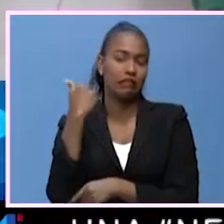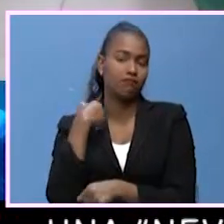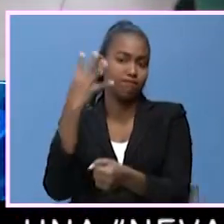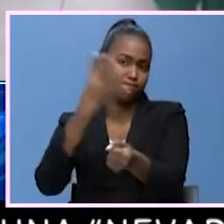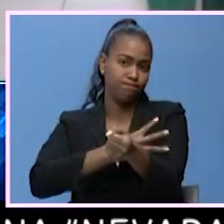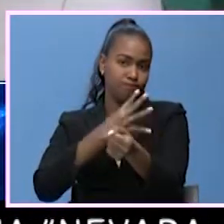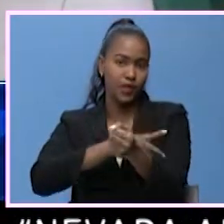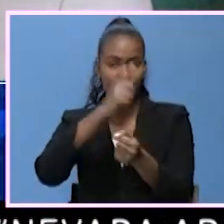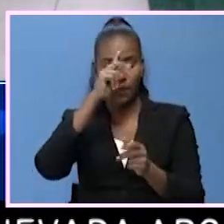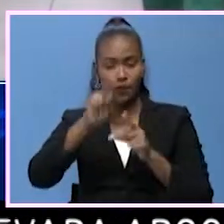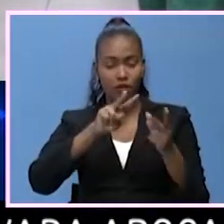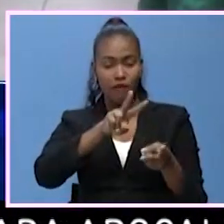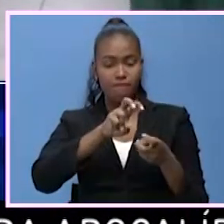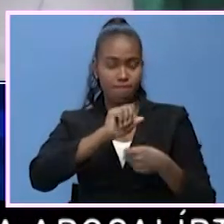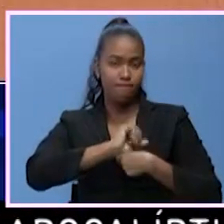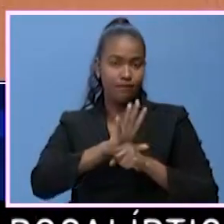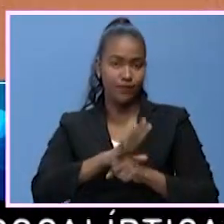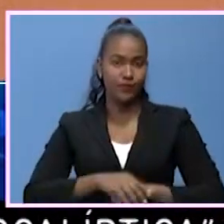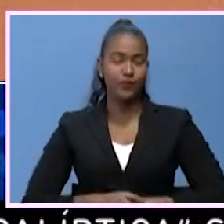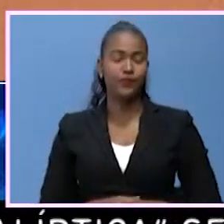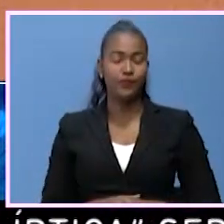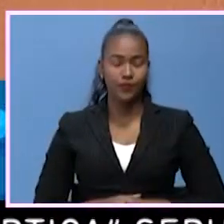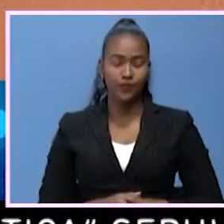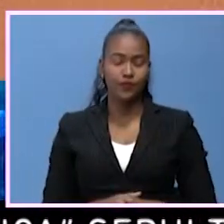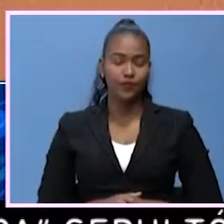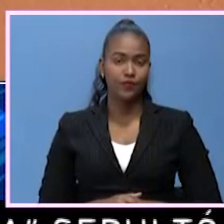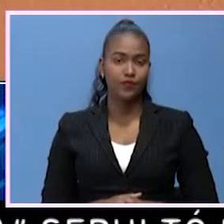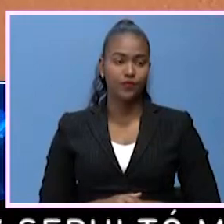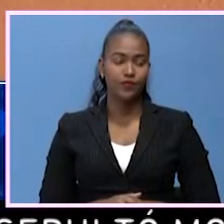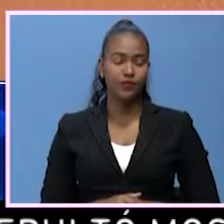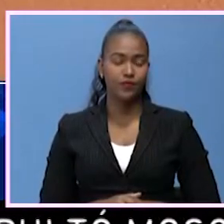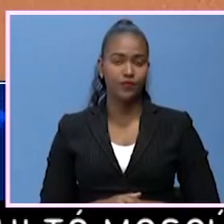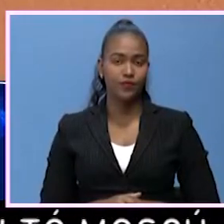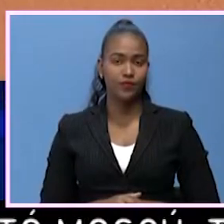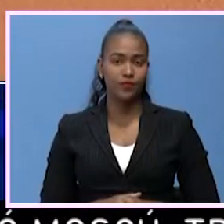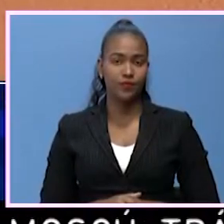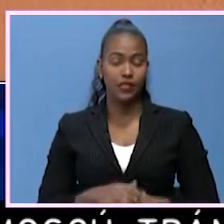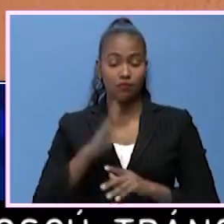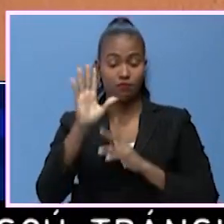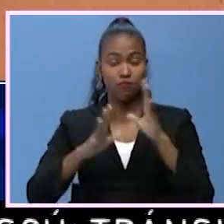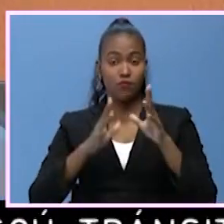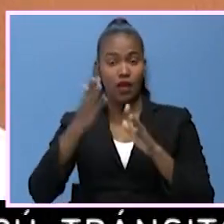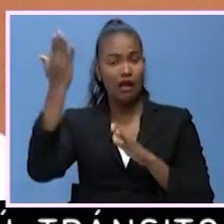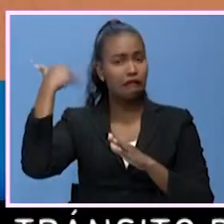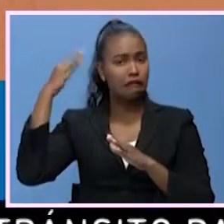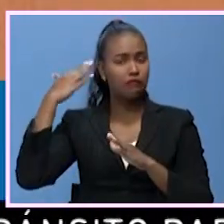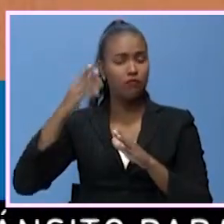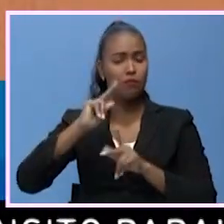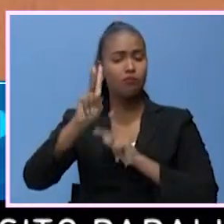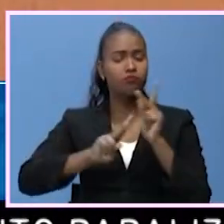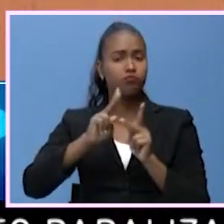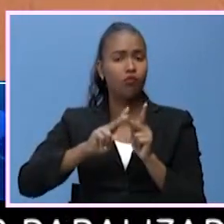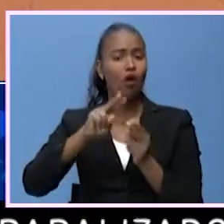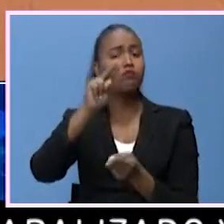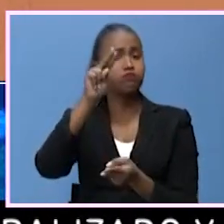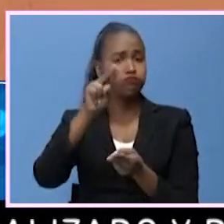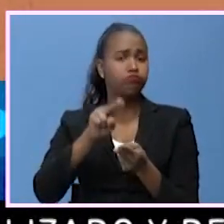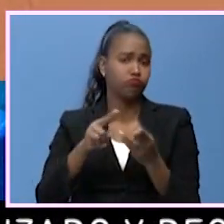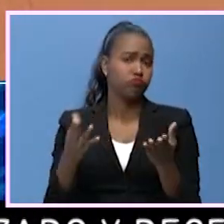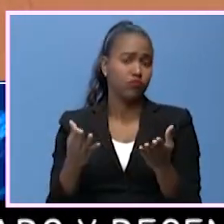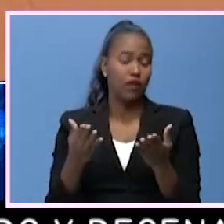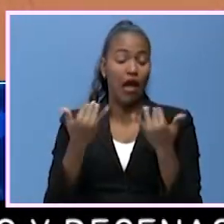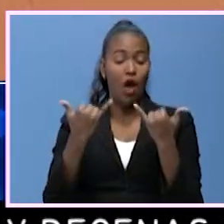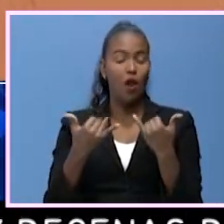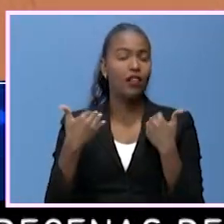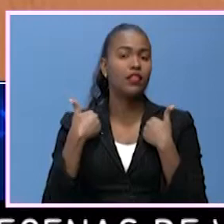por contagiados del coronavirus. En los últimos días, la cantidad de pacientes ha bajado considerablemente. En la actualidad